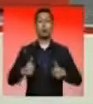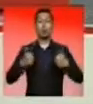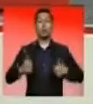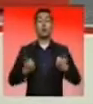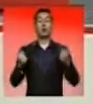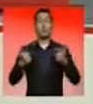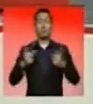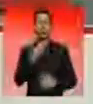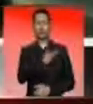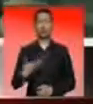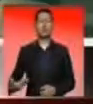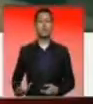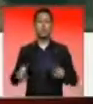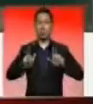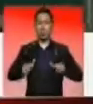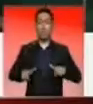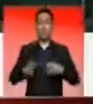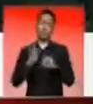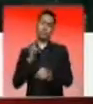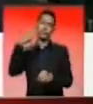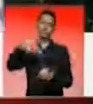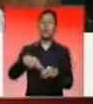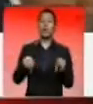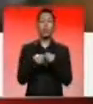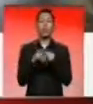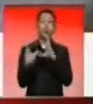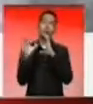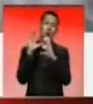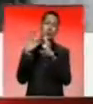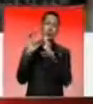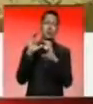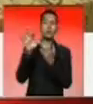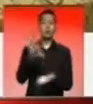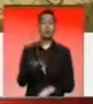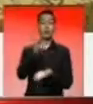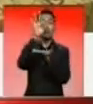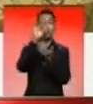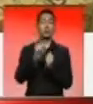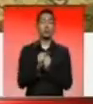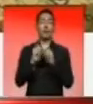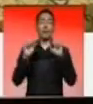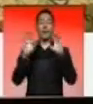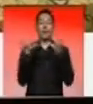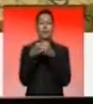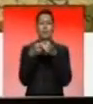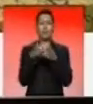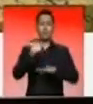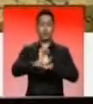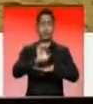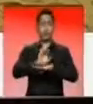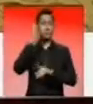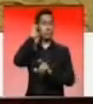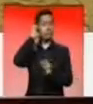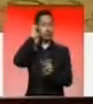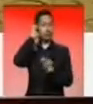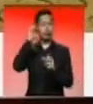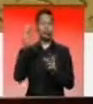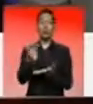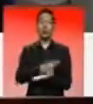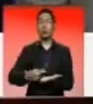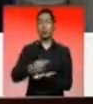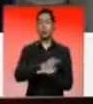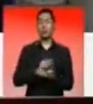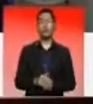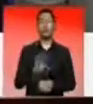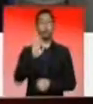presidencia de la República, Lenín Moreno, participó también de un conversatorio con representantes de la Asociación Ecuatoriana de Radiodifusión del Guayas. En